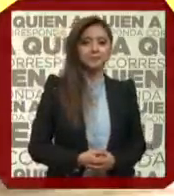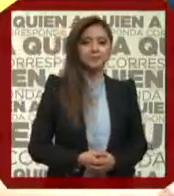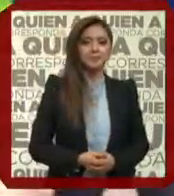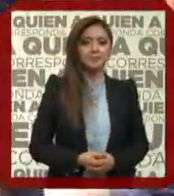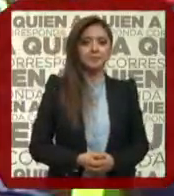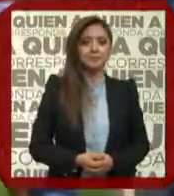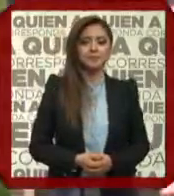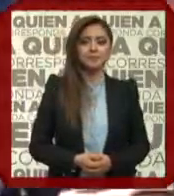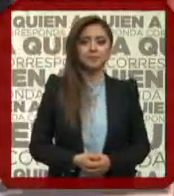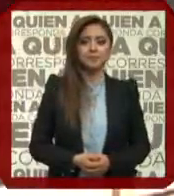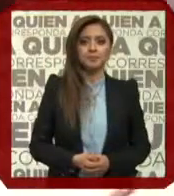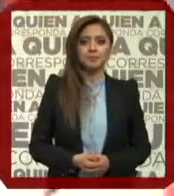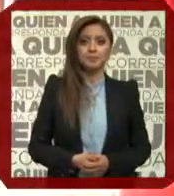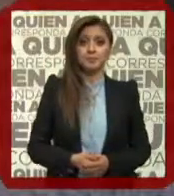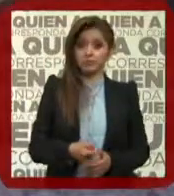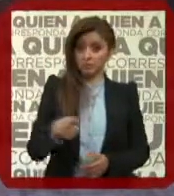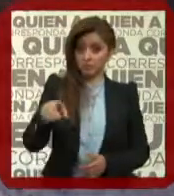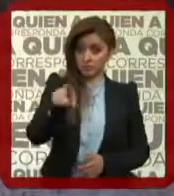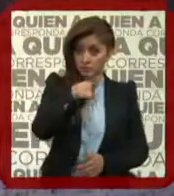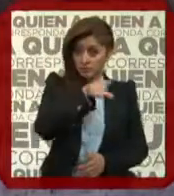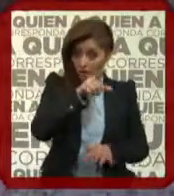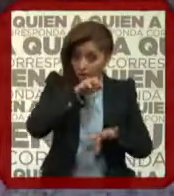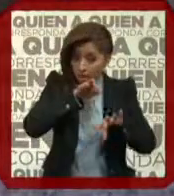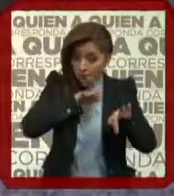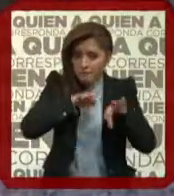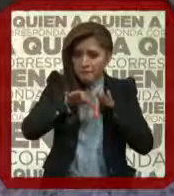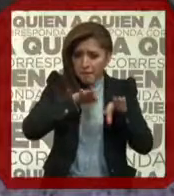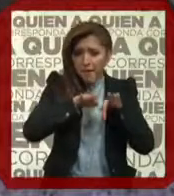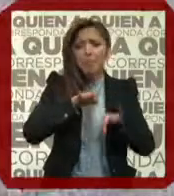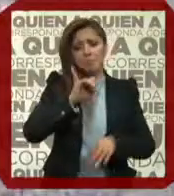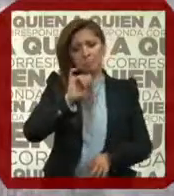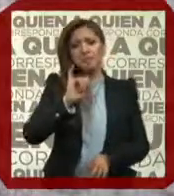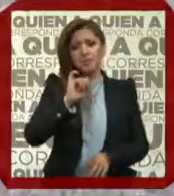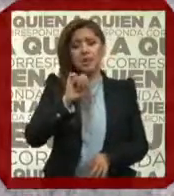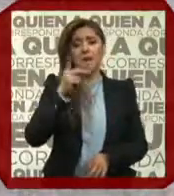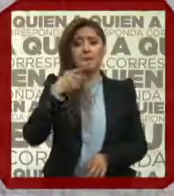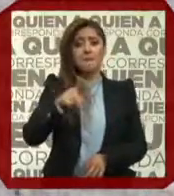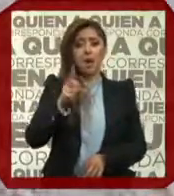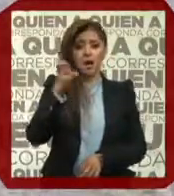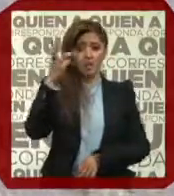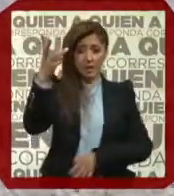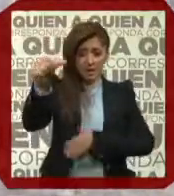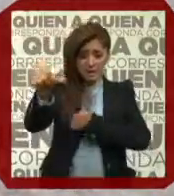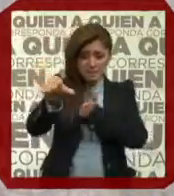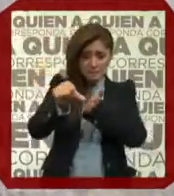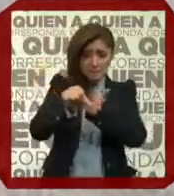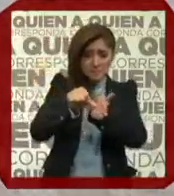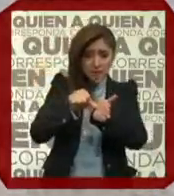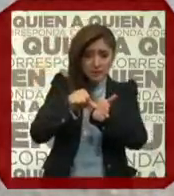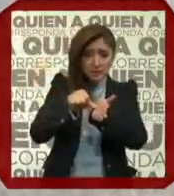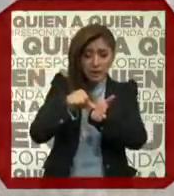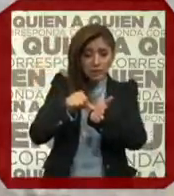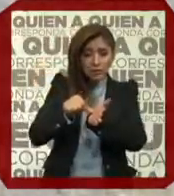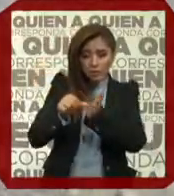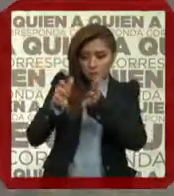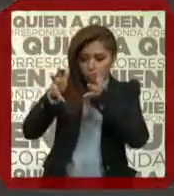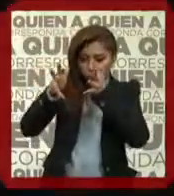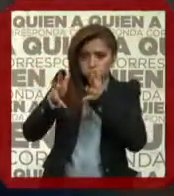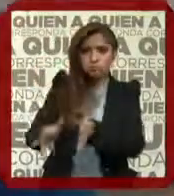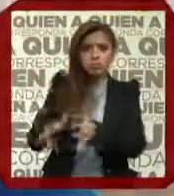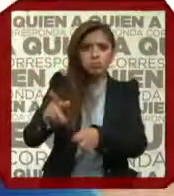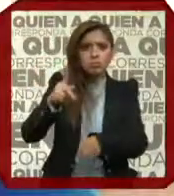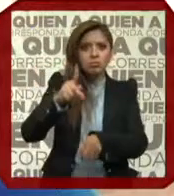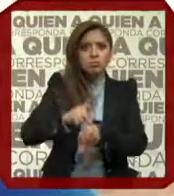Se encuentran trabajando, sí, pero esto después de 3 meses que los montículos de tierra permanecieron en completo